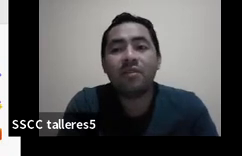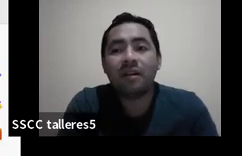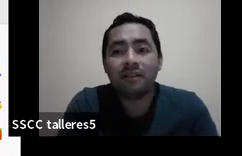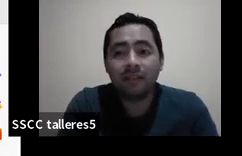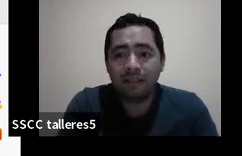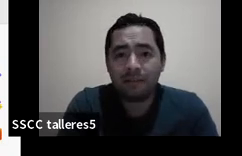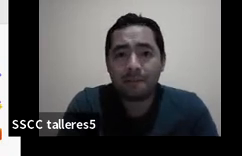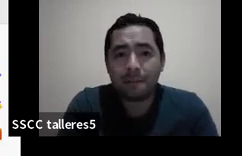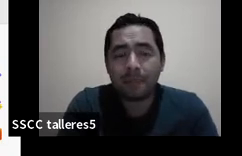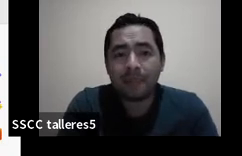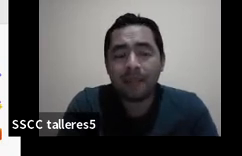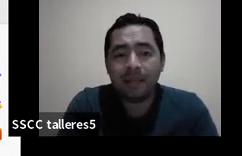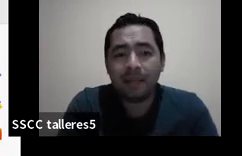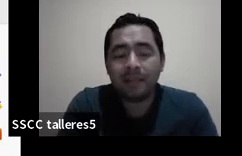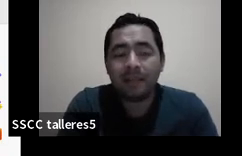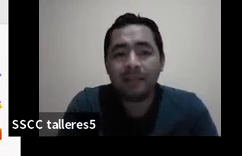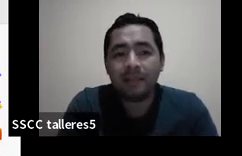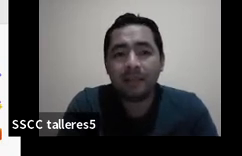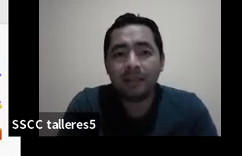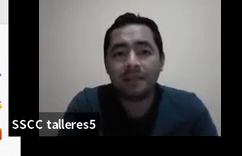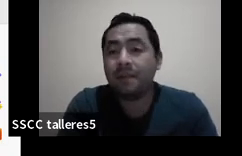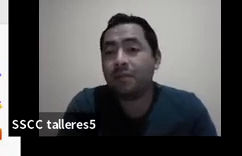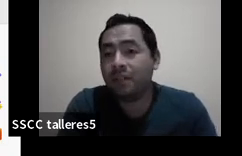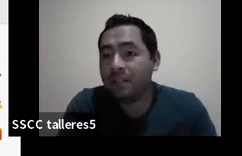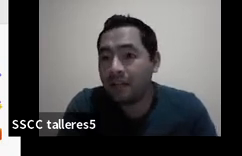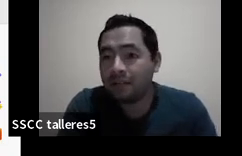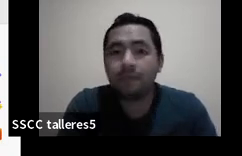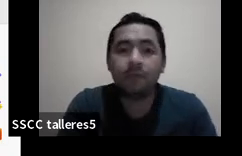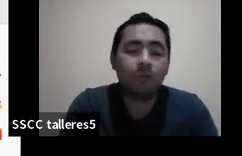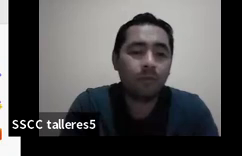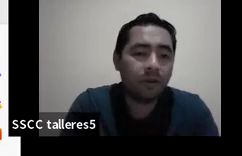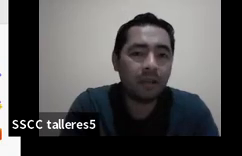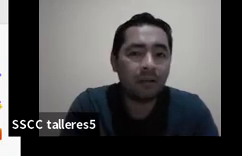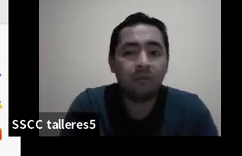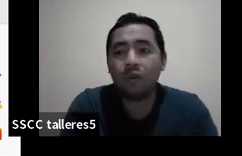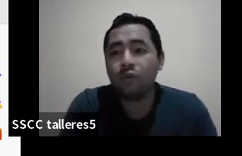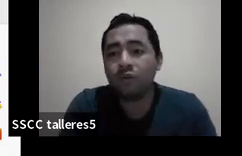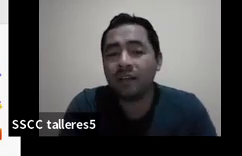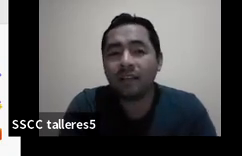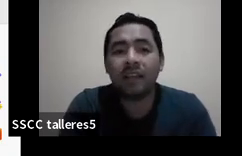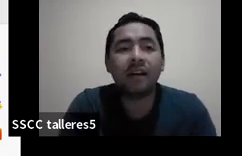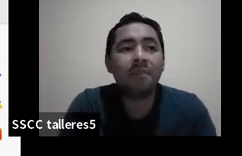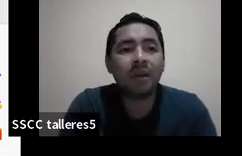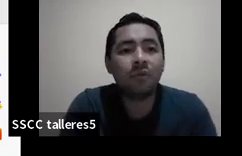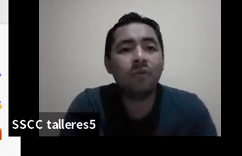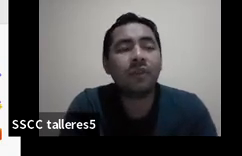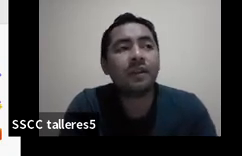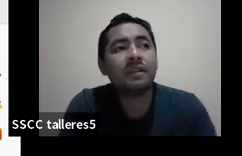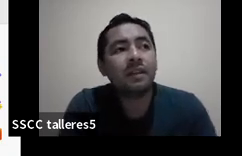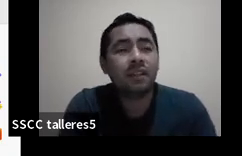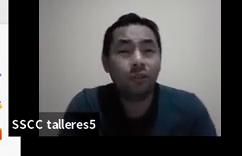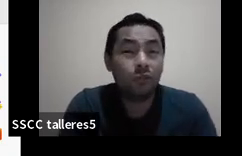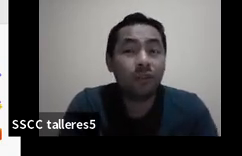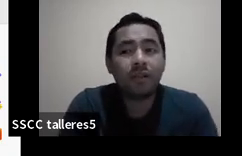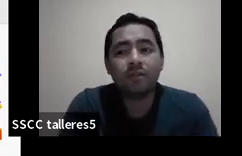ahí sí me ayudan en quizás escribir por el chat, ¿no? Como que alguna consulta que tengan,